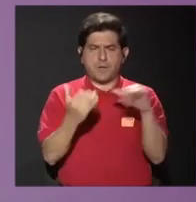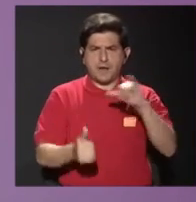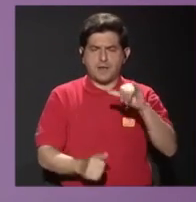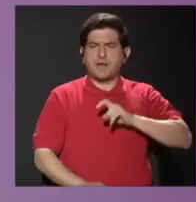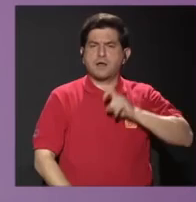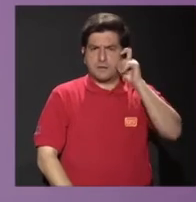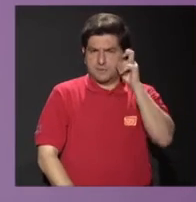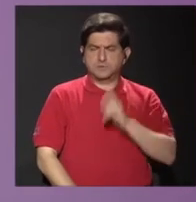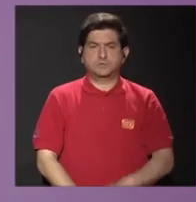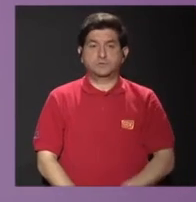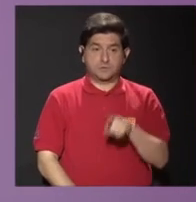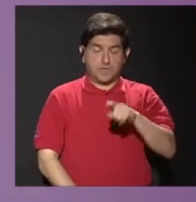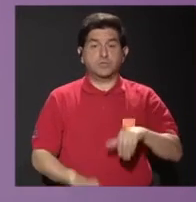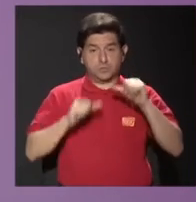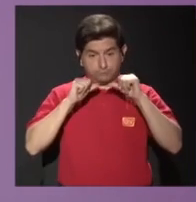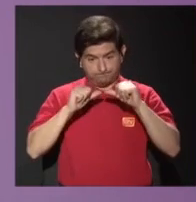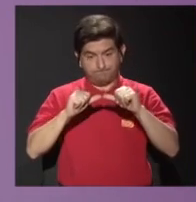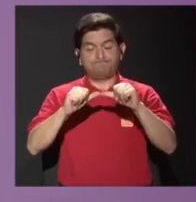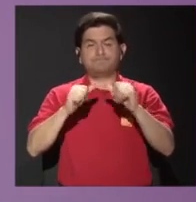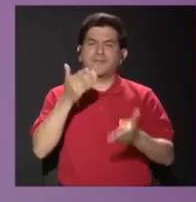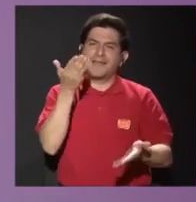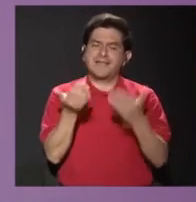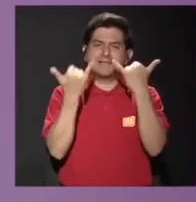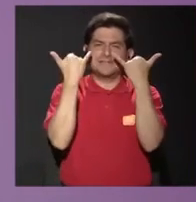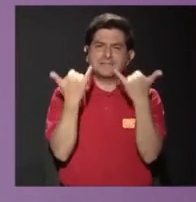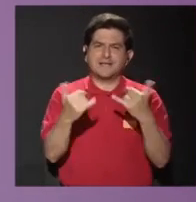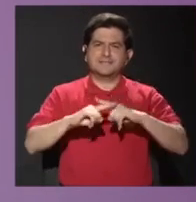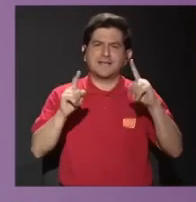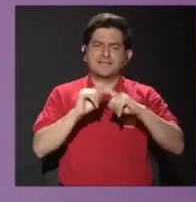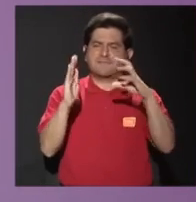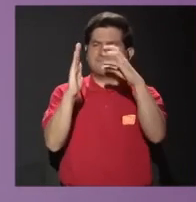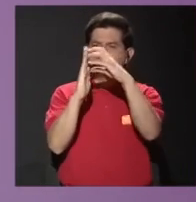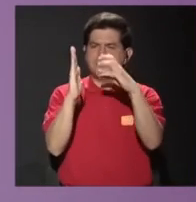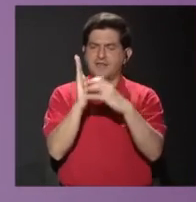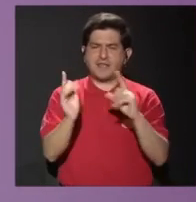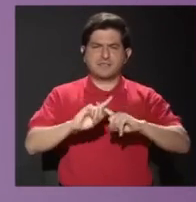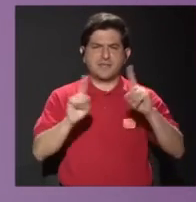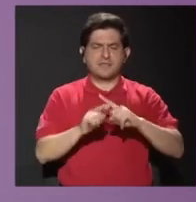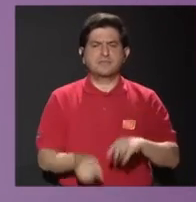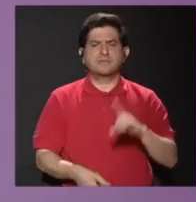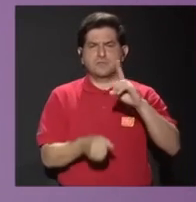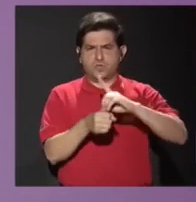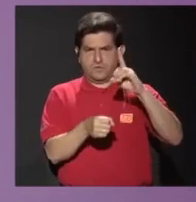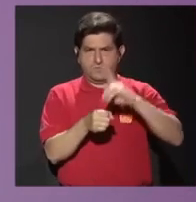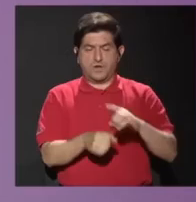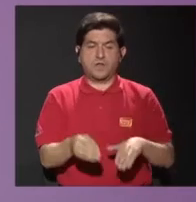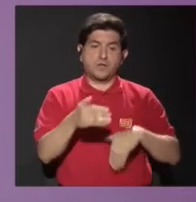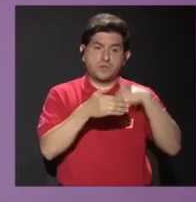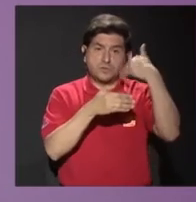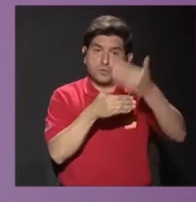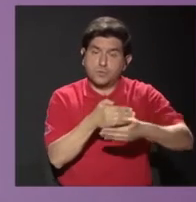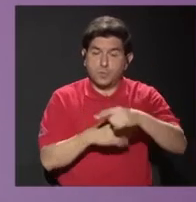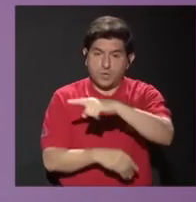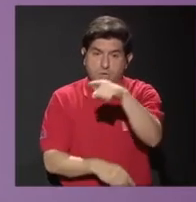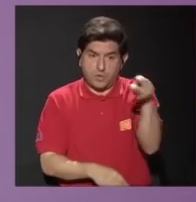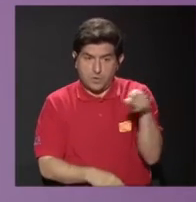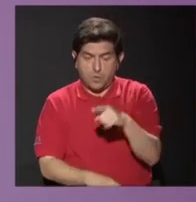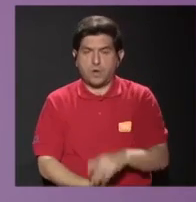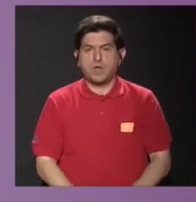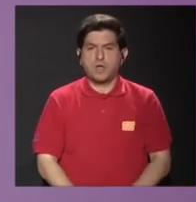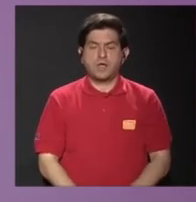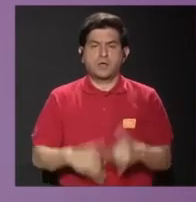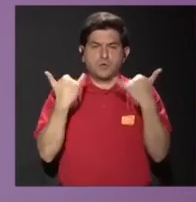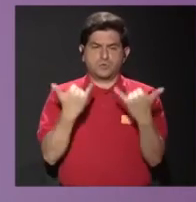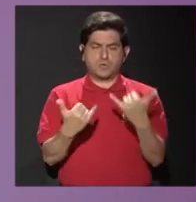esto está vigente quizás ya vienen otros textos de otros diputados que luego han venido a ocupar